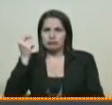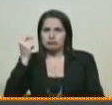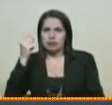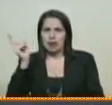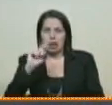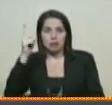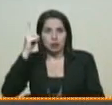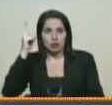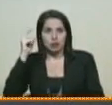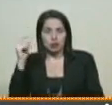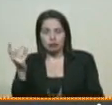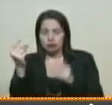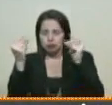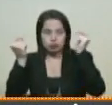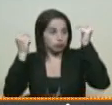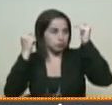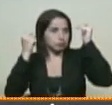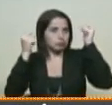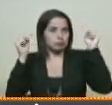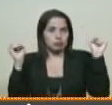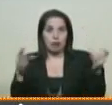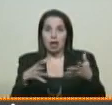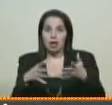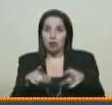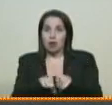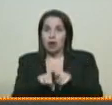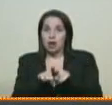un chasquido.